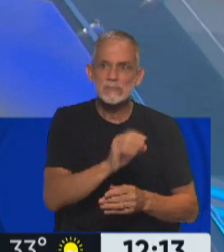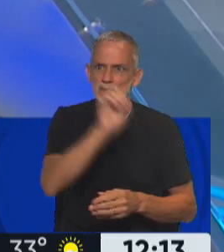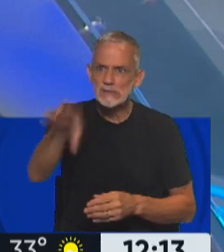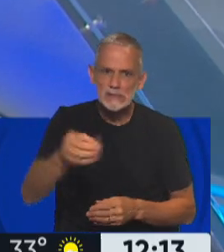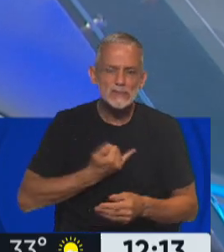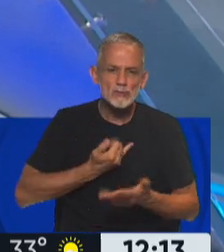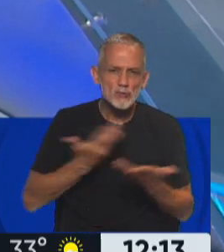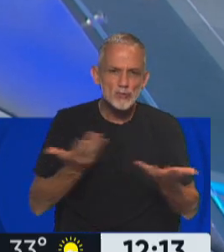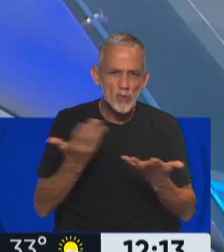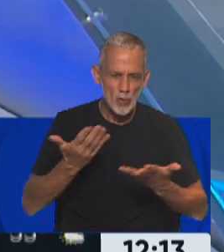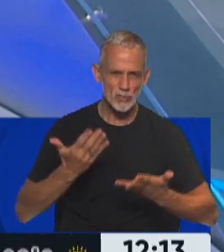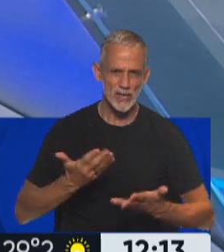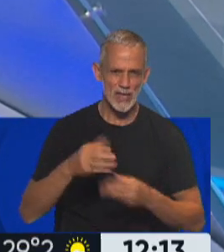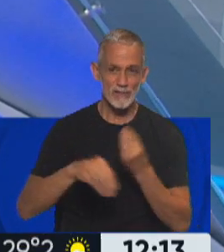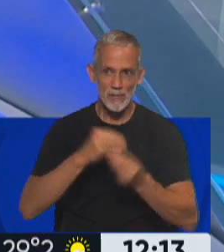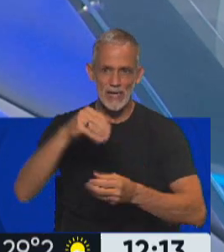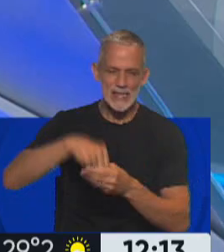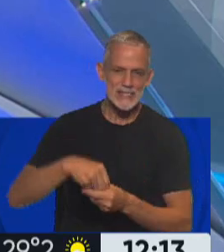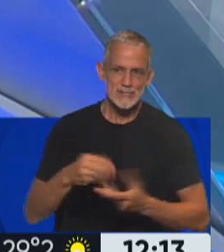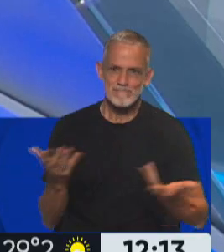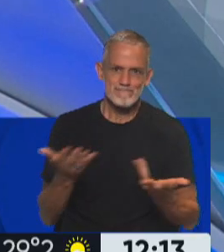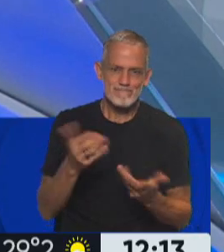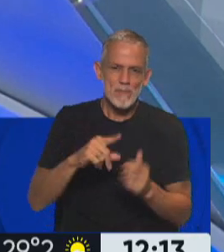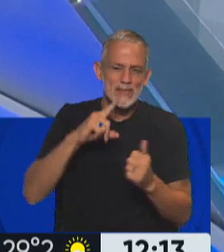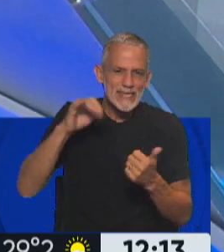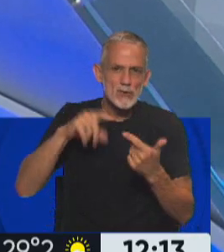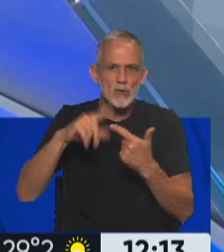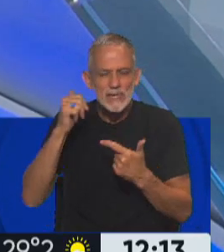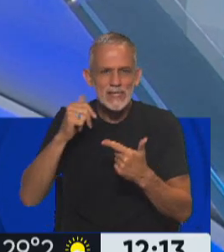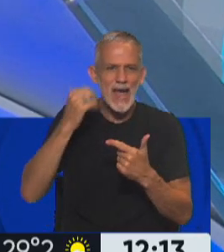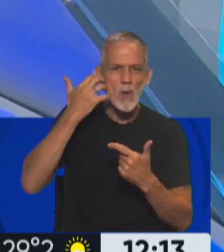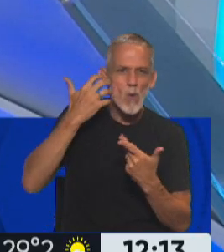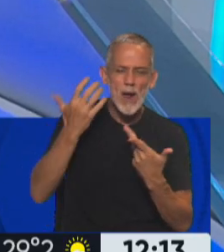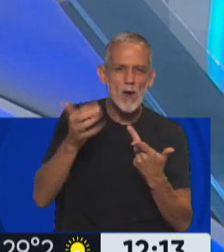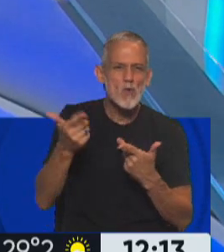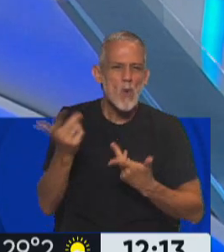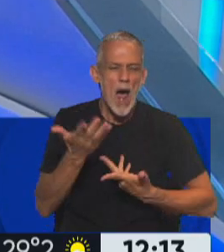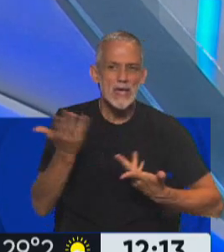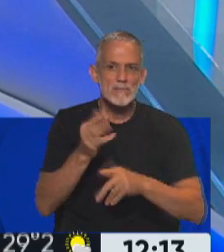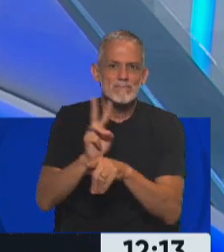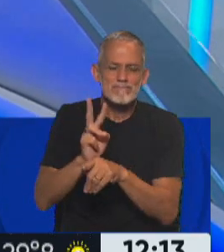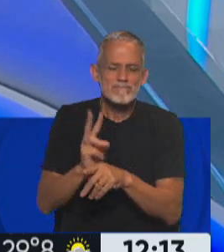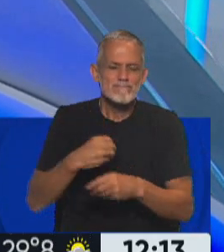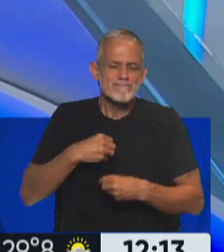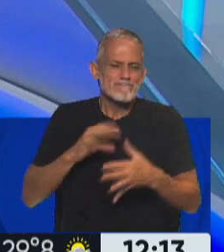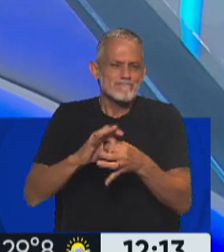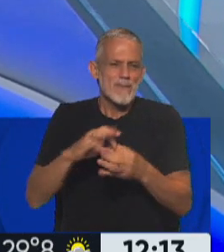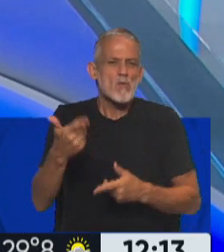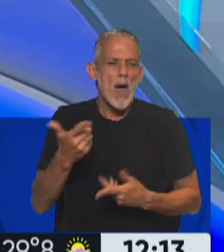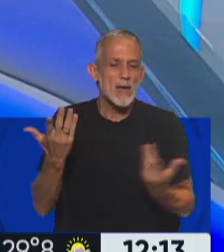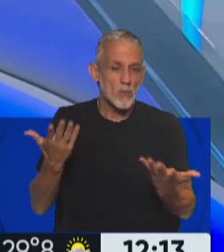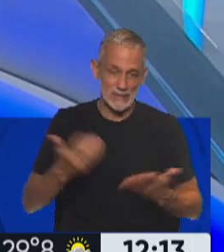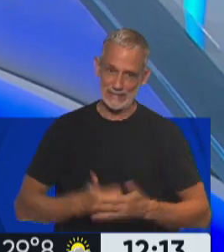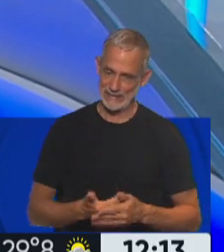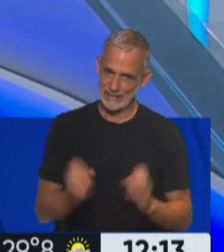su vida en ese ámbito, si se quiere, más cercano, más inmediato, más ligado a sus sentimientos y a su vida cotidiana? Eso es